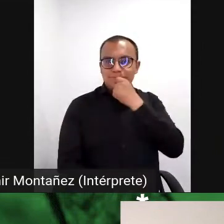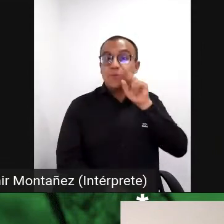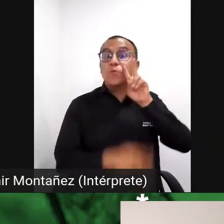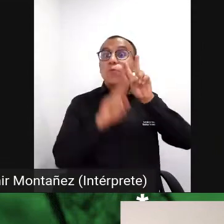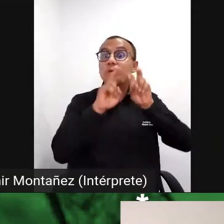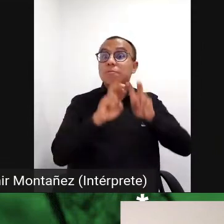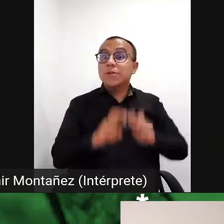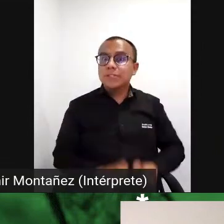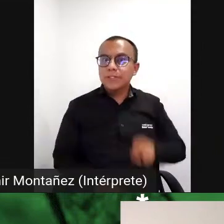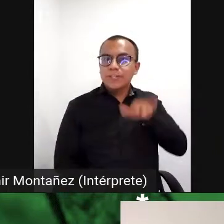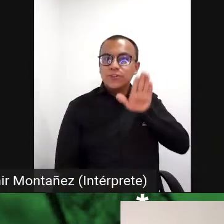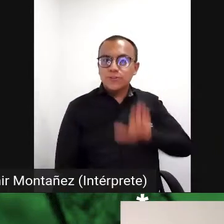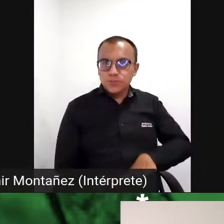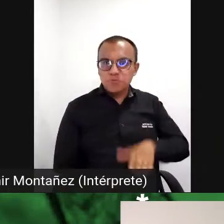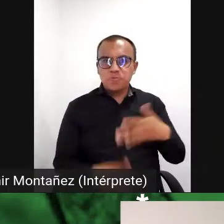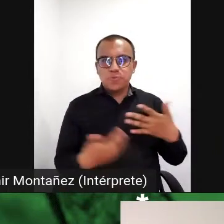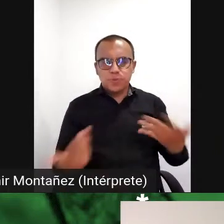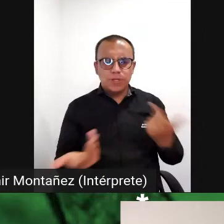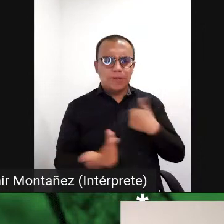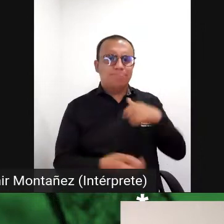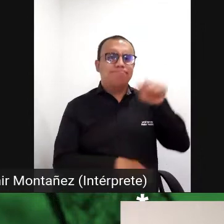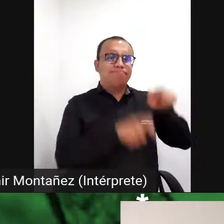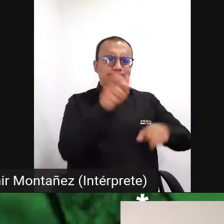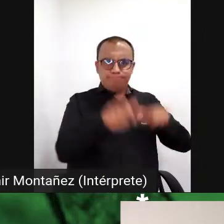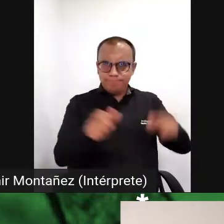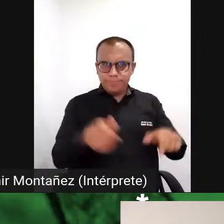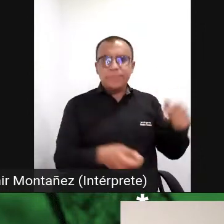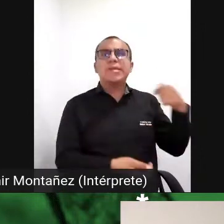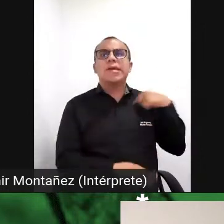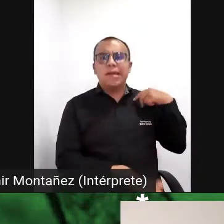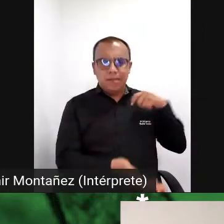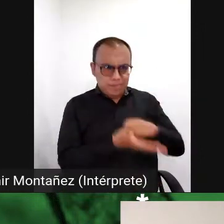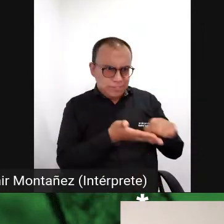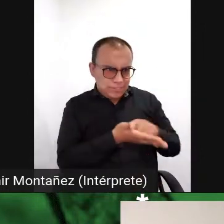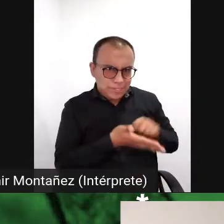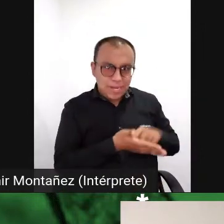investigación sobre escritores colombianos o escritores